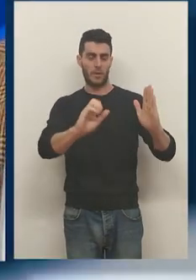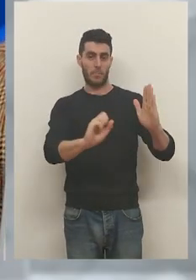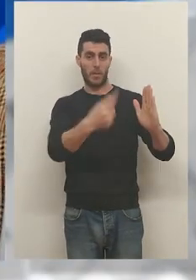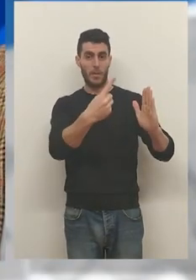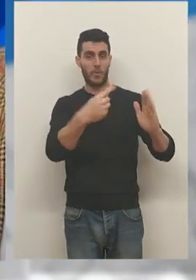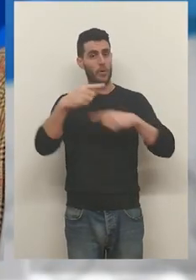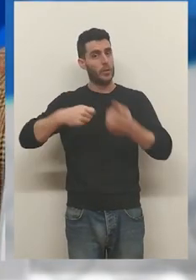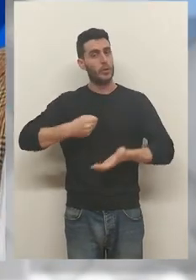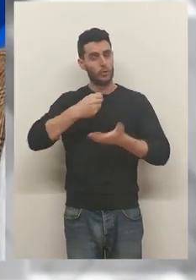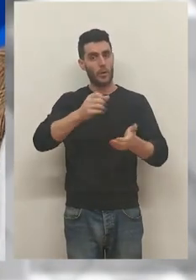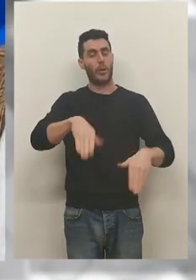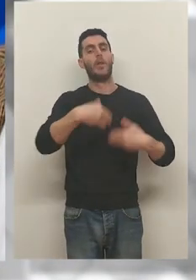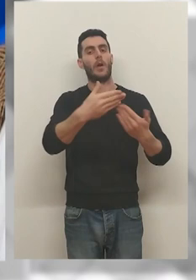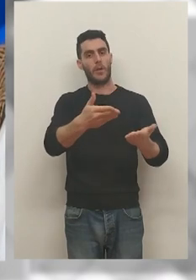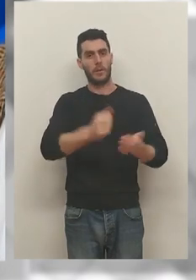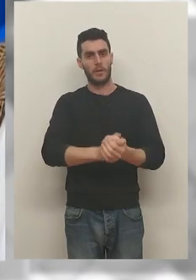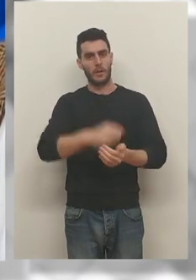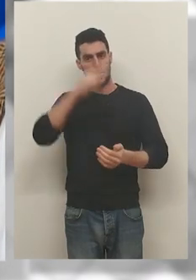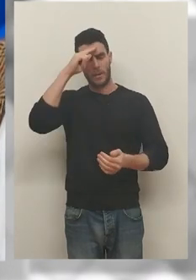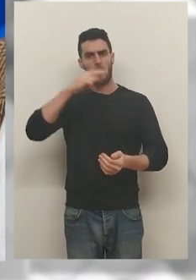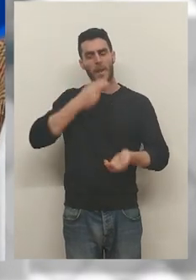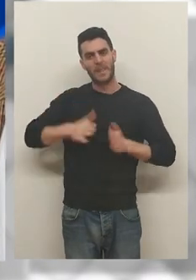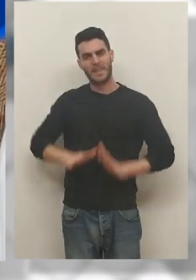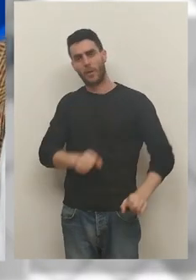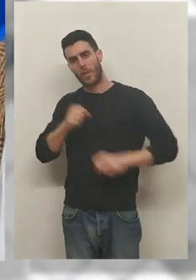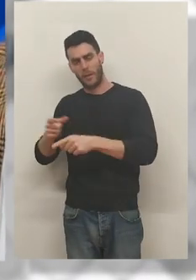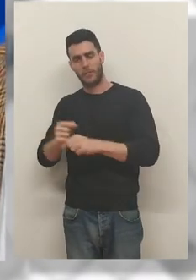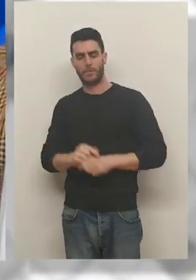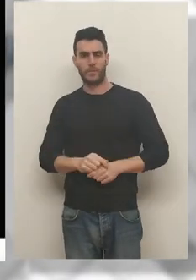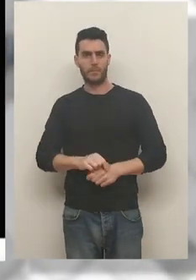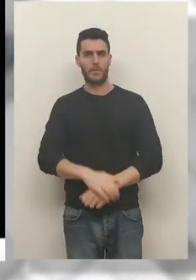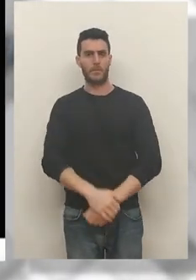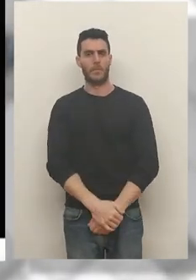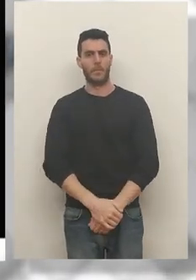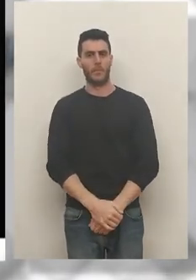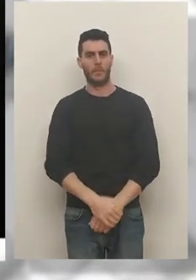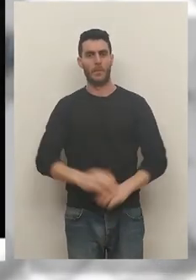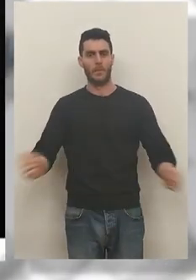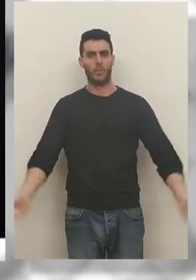primer año por las sucesiones y donaciones de padres a hijos